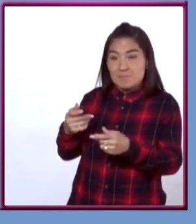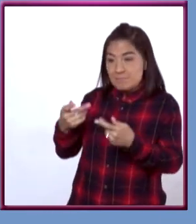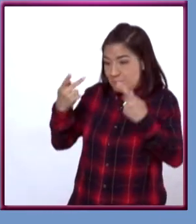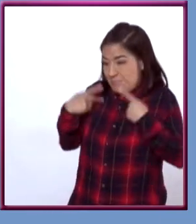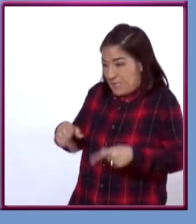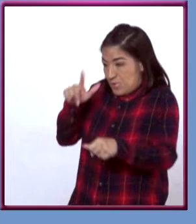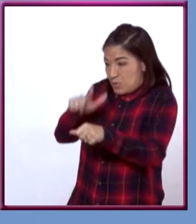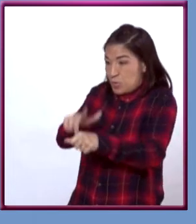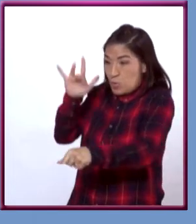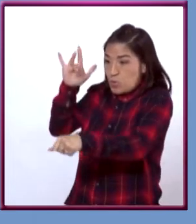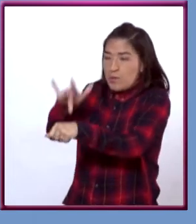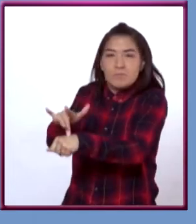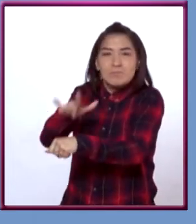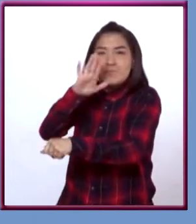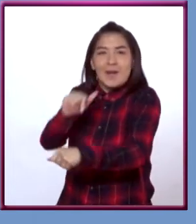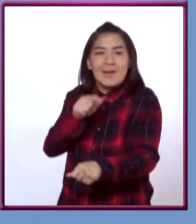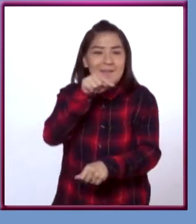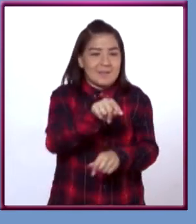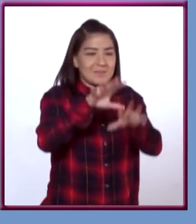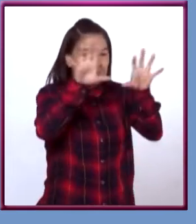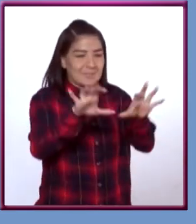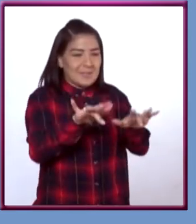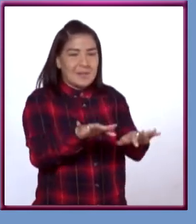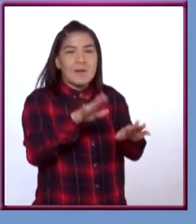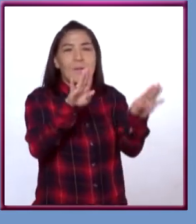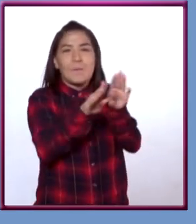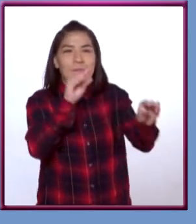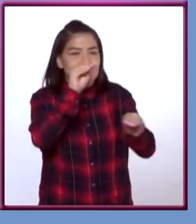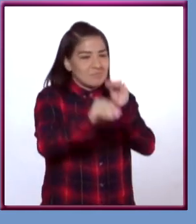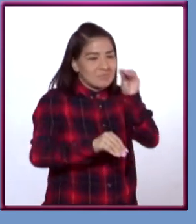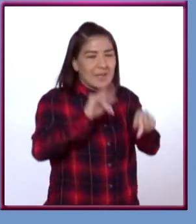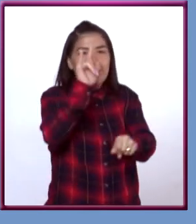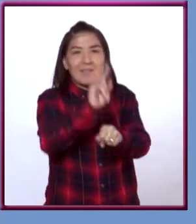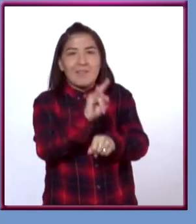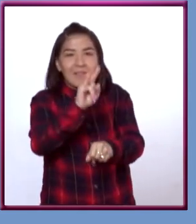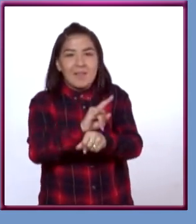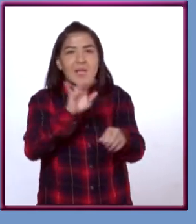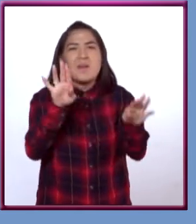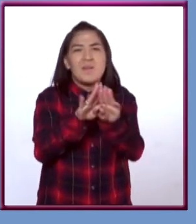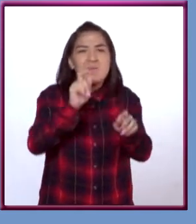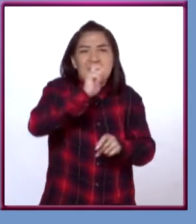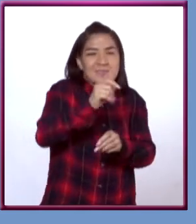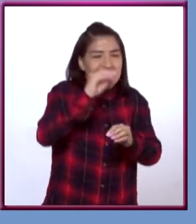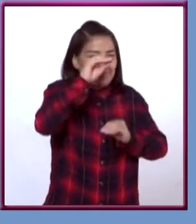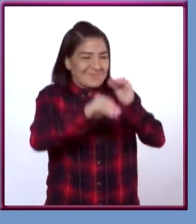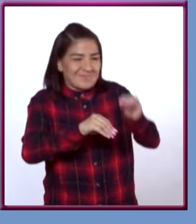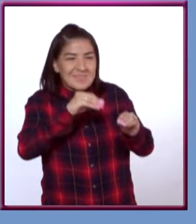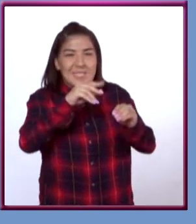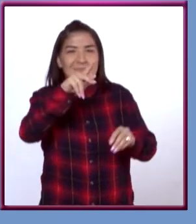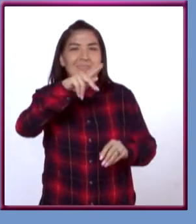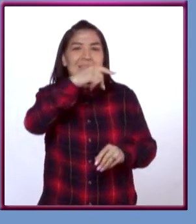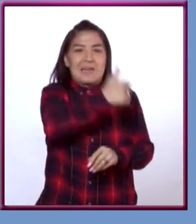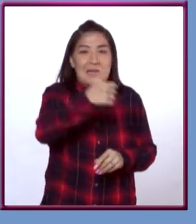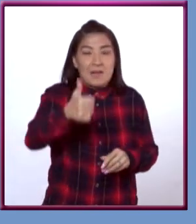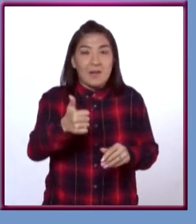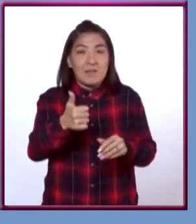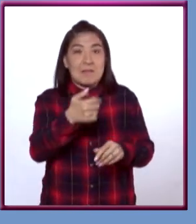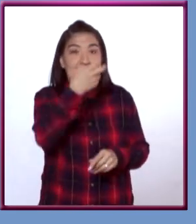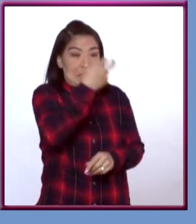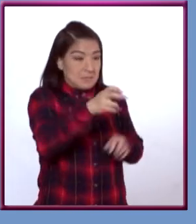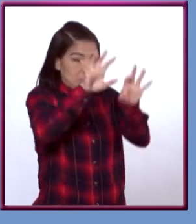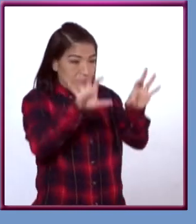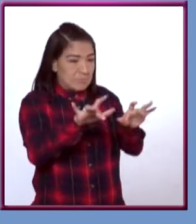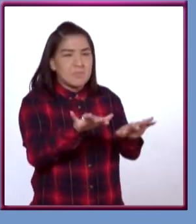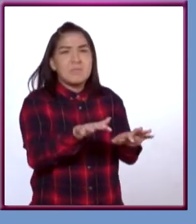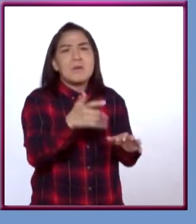físicamente. Por ejemplo, un auto chocando, ¿cuántos millones cuesta hacer eso, ¿no? En infraestructura y en coches chocados. Sin embargo, en una computadora lo puedes